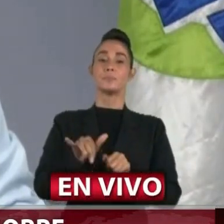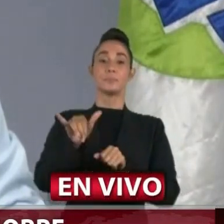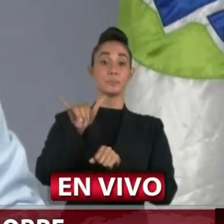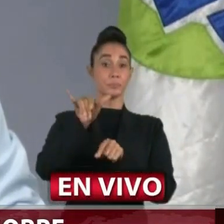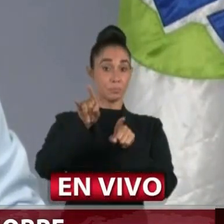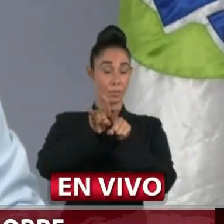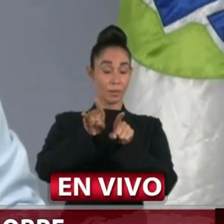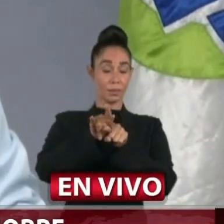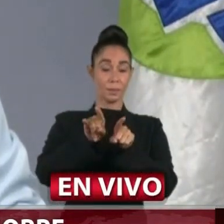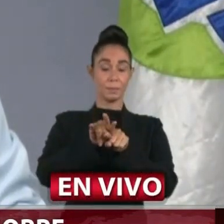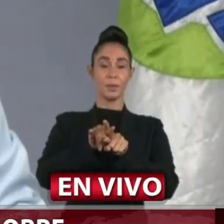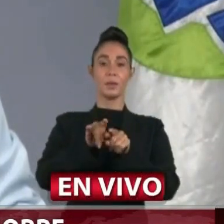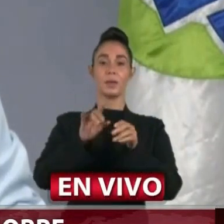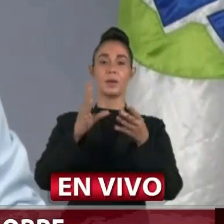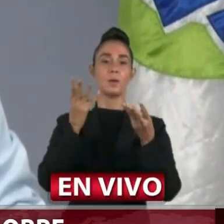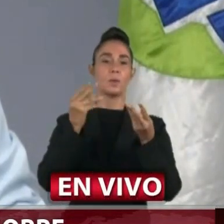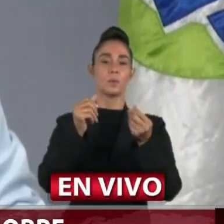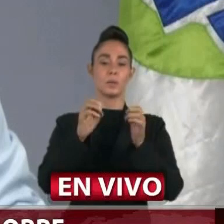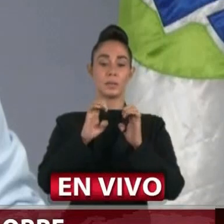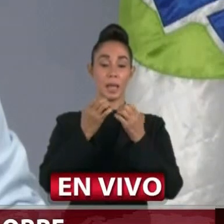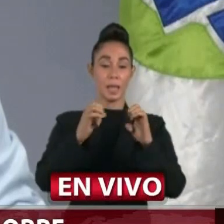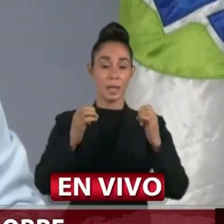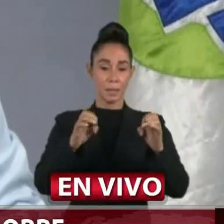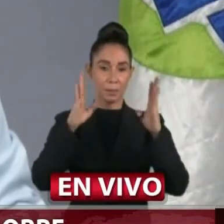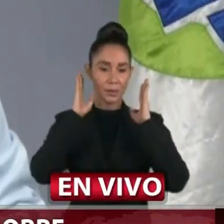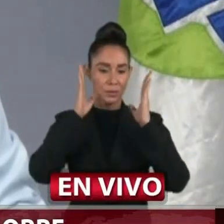emergencias atendidas fue de